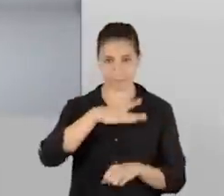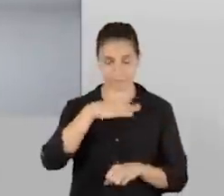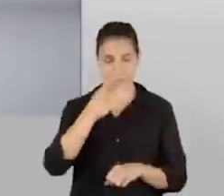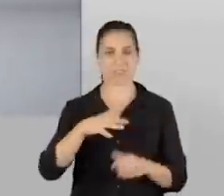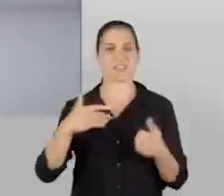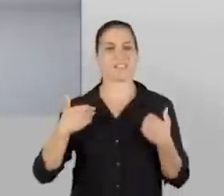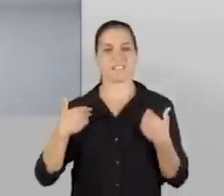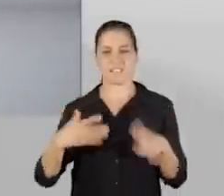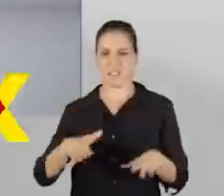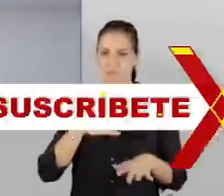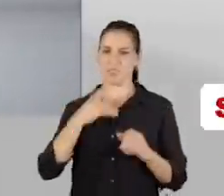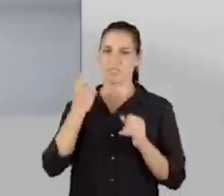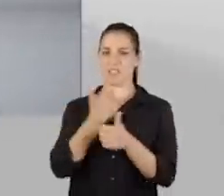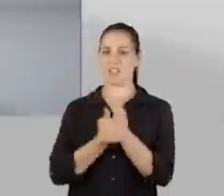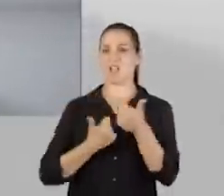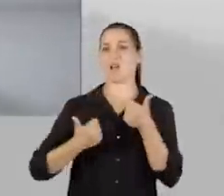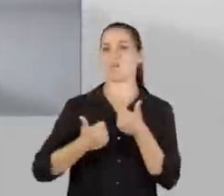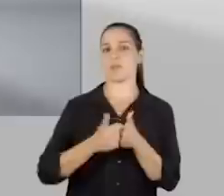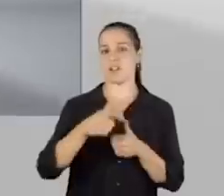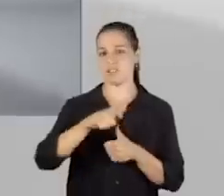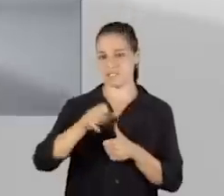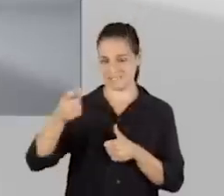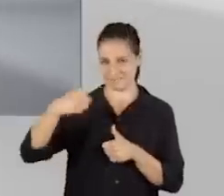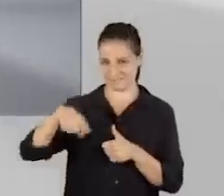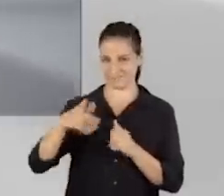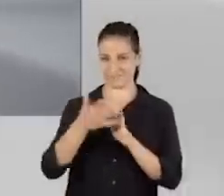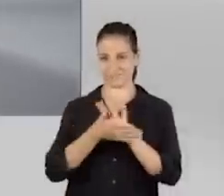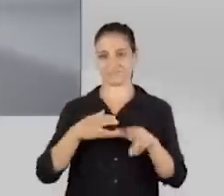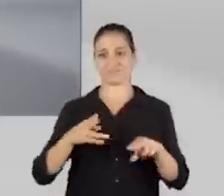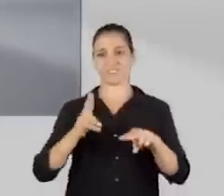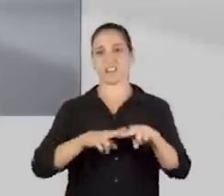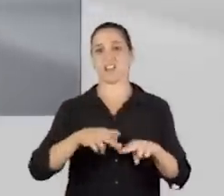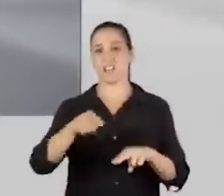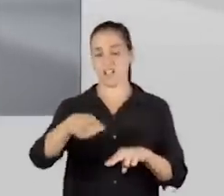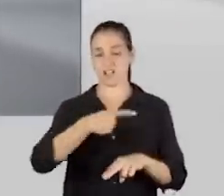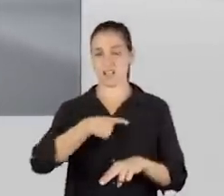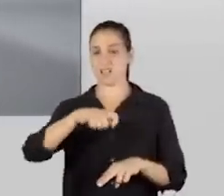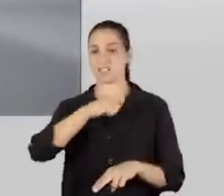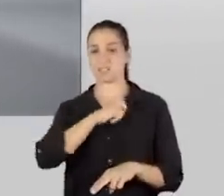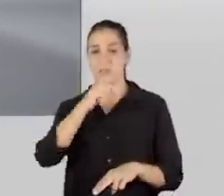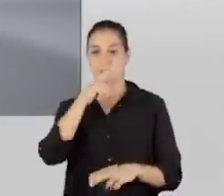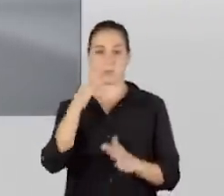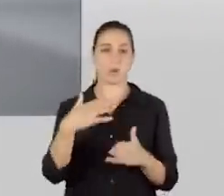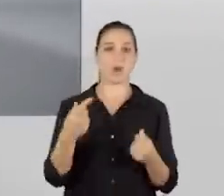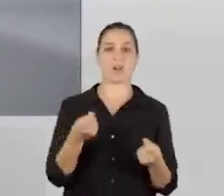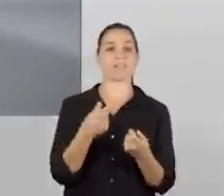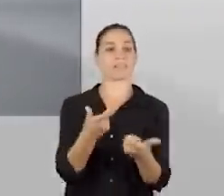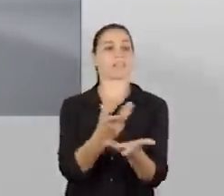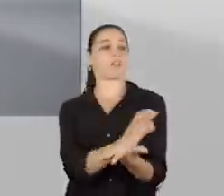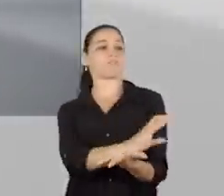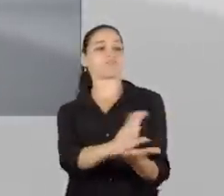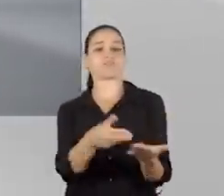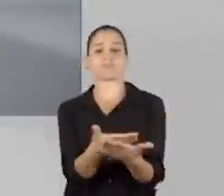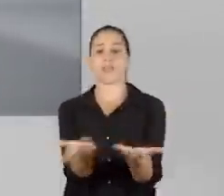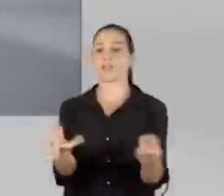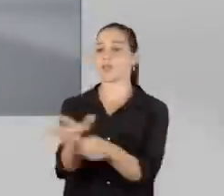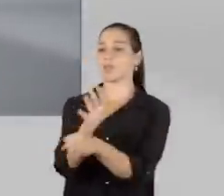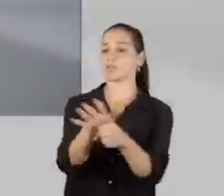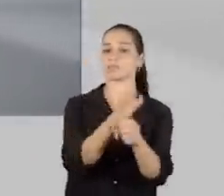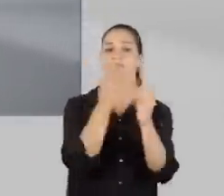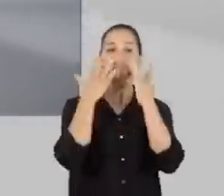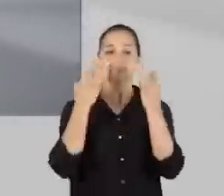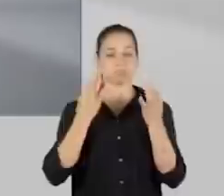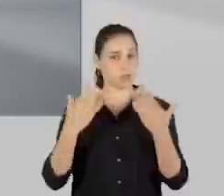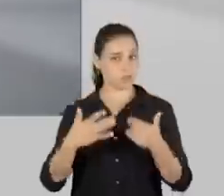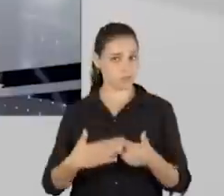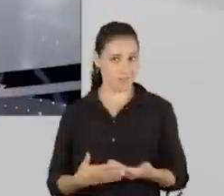aquí aportando y que están en España porque aquí no hay para todos y desde luego lo que tenemos claro es que ellos no quieren reducir